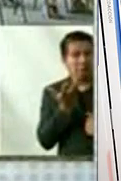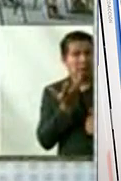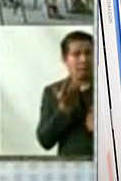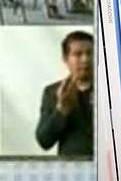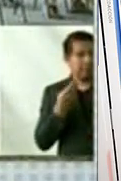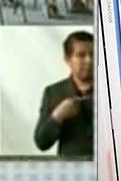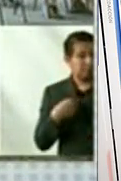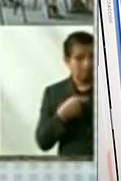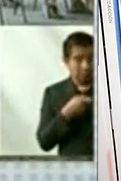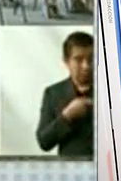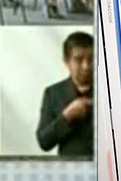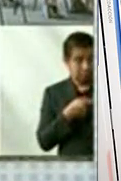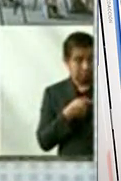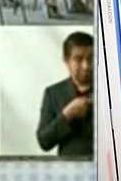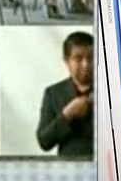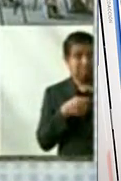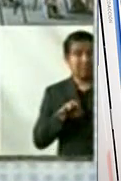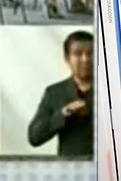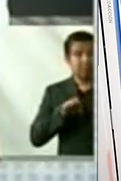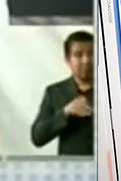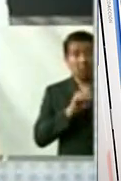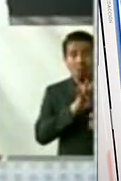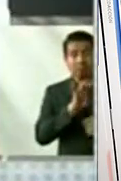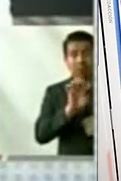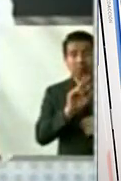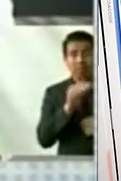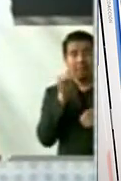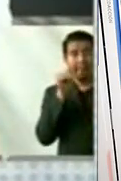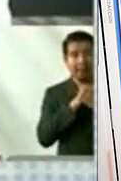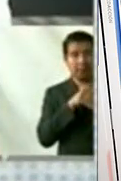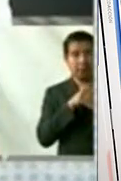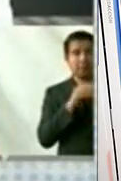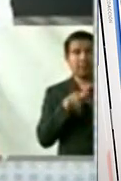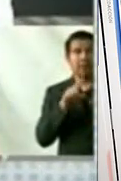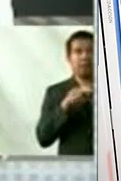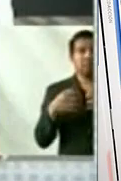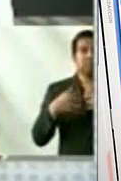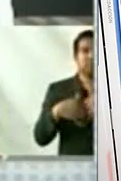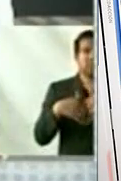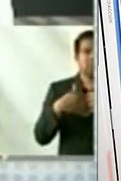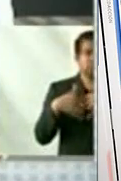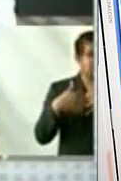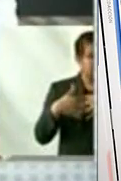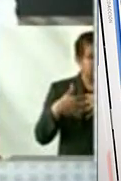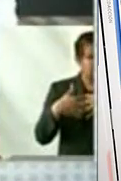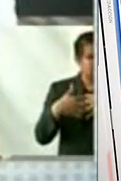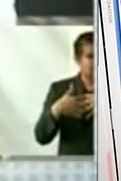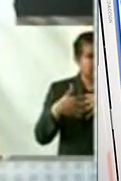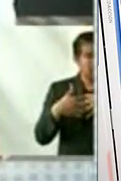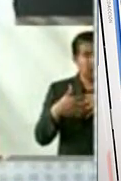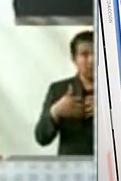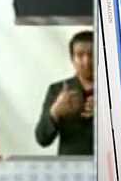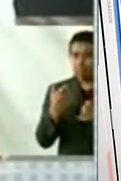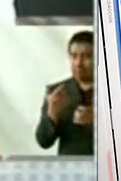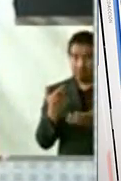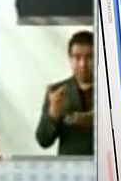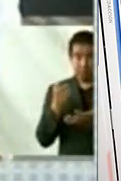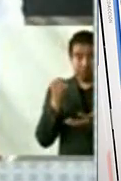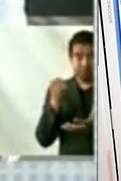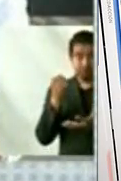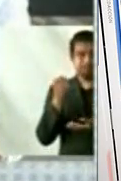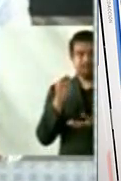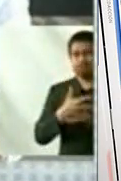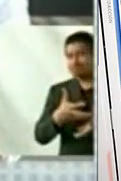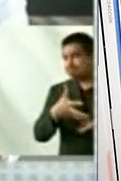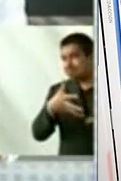parece muy bien a los norteamericanos, mientras no implique recursos o mientras no implique más recursos de los que ya habían